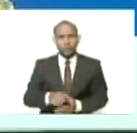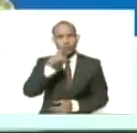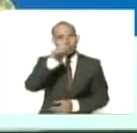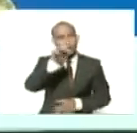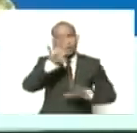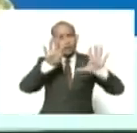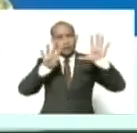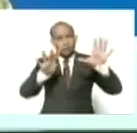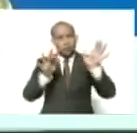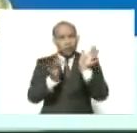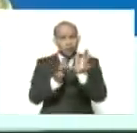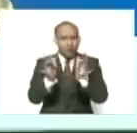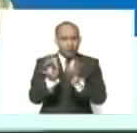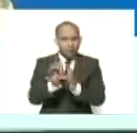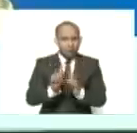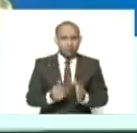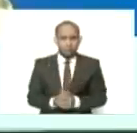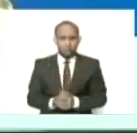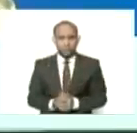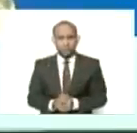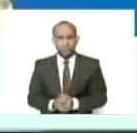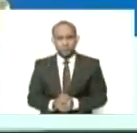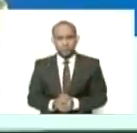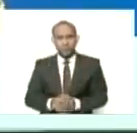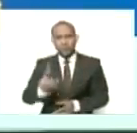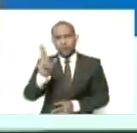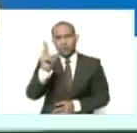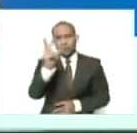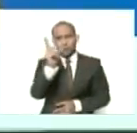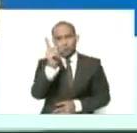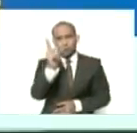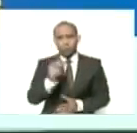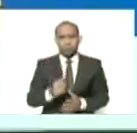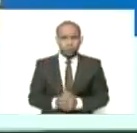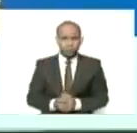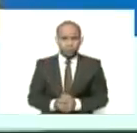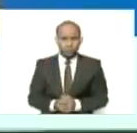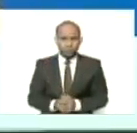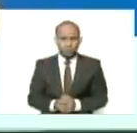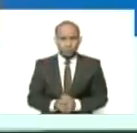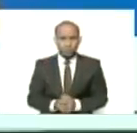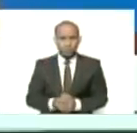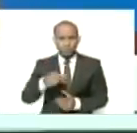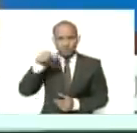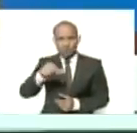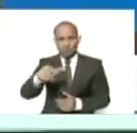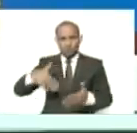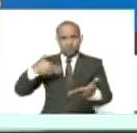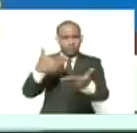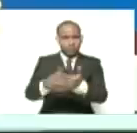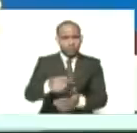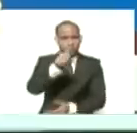19 de abril. En segundo lugar, de aquí al 19 de abril,